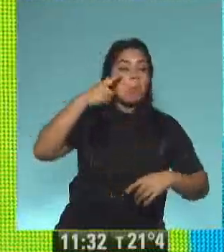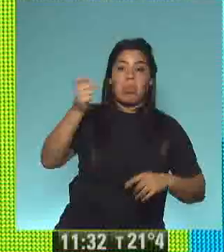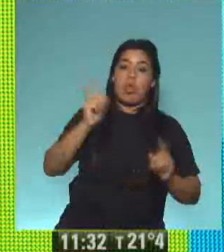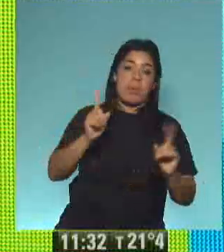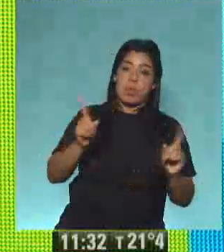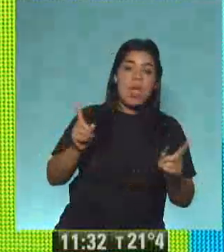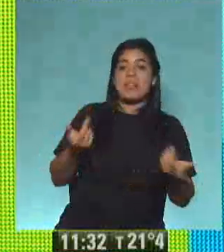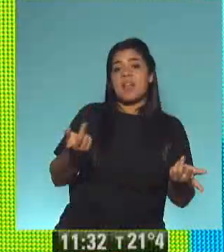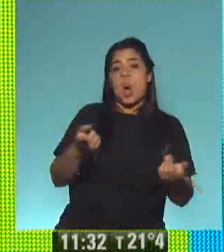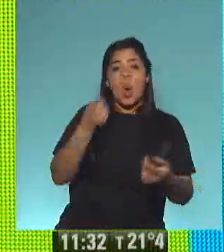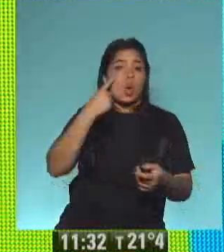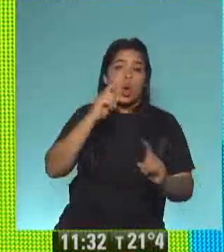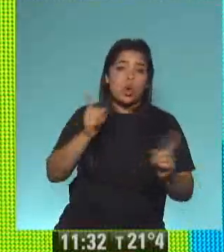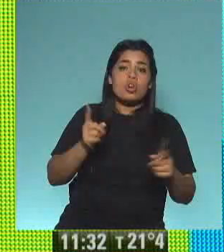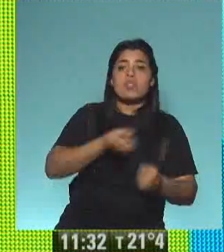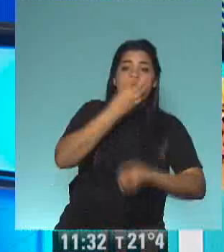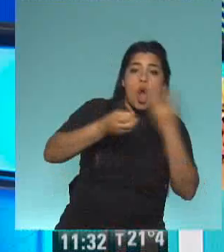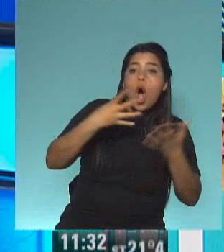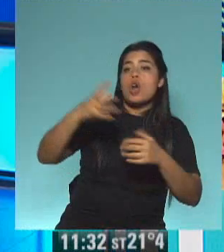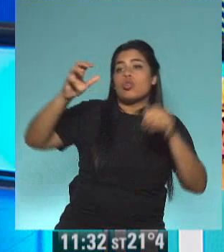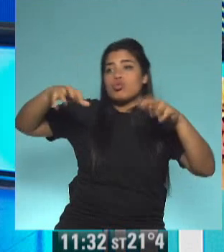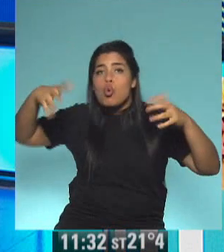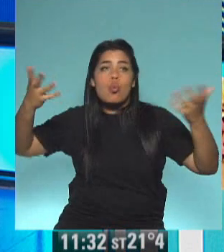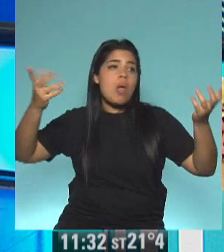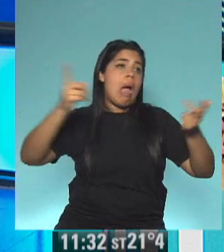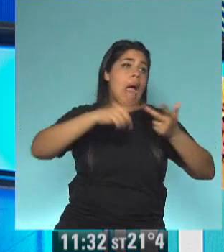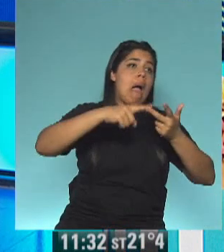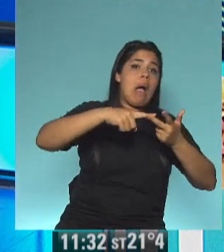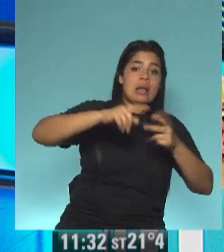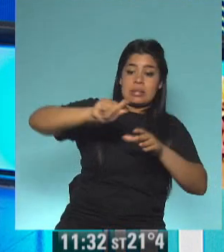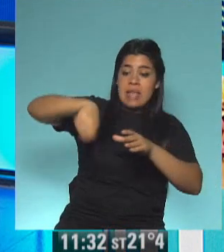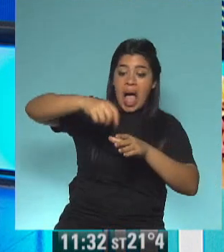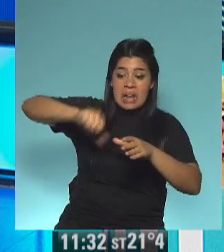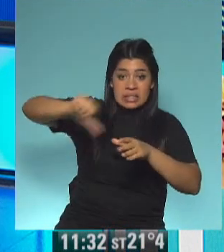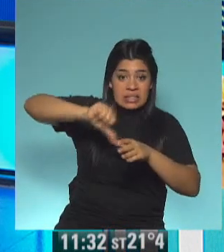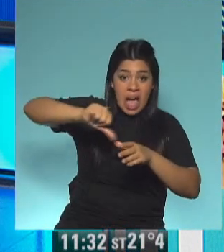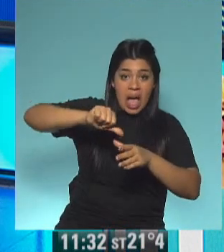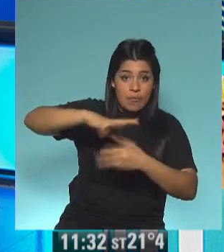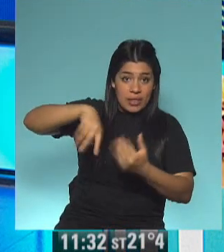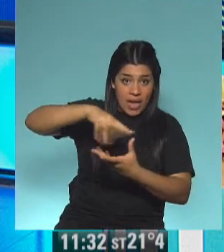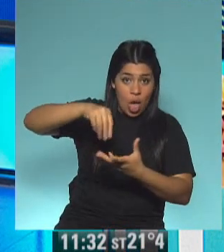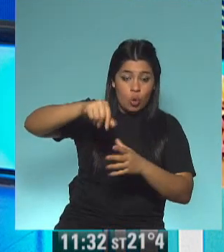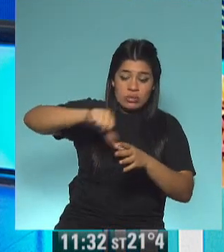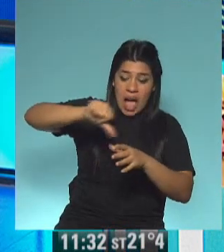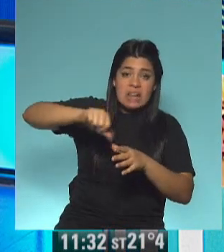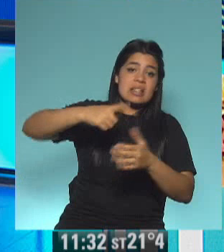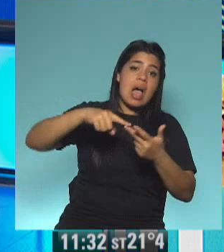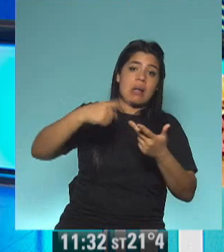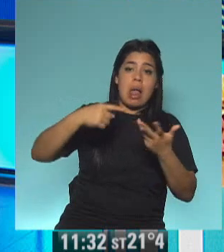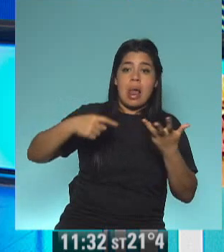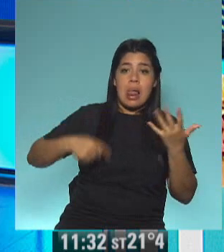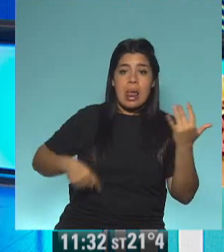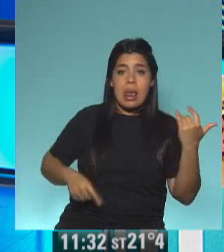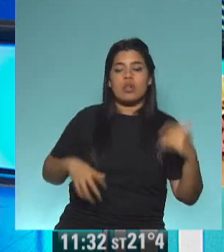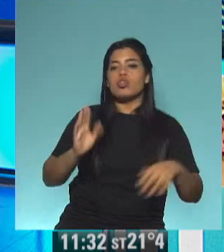puedo nombrar cuántos. No sé, bueno, flores, la lluvia. Claro, hay que empezar a prestar atención, porque es verdad que olores hay un montón. Es que todo además tiene un olor.